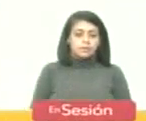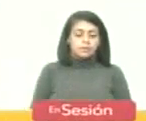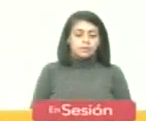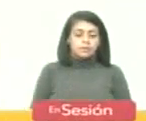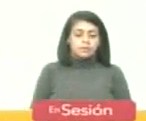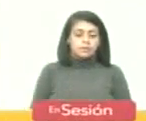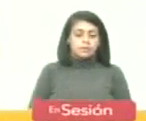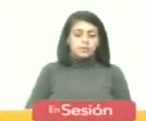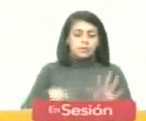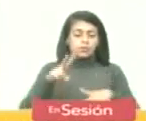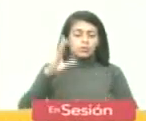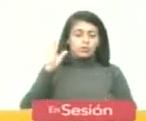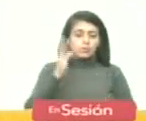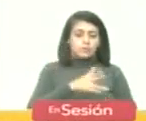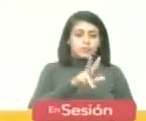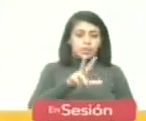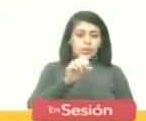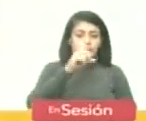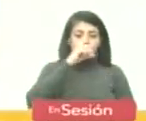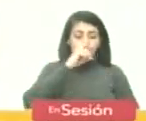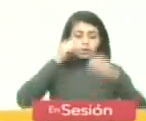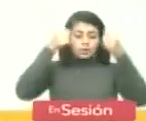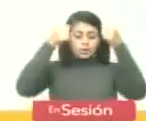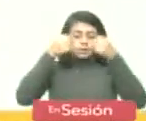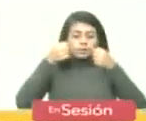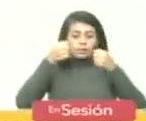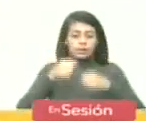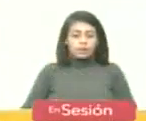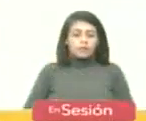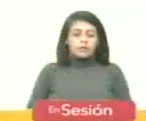12 fueron condenados a 30 años de presidio,